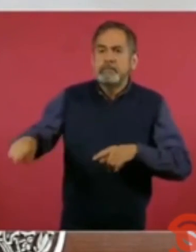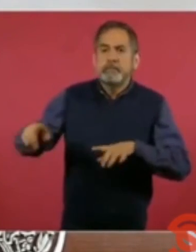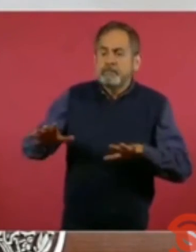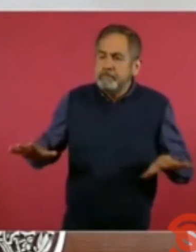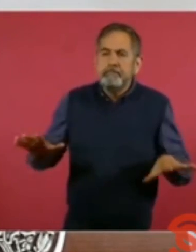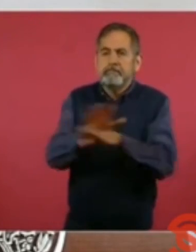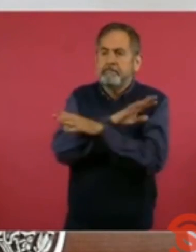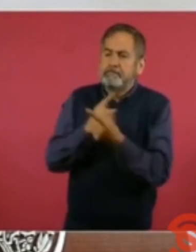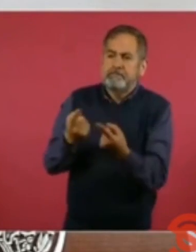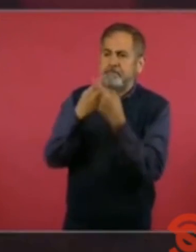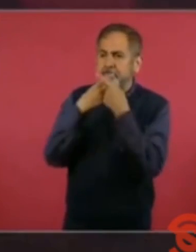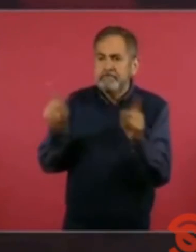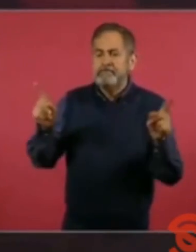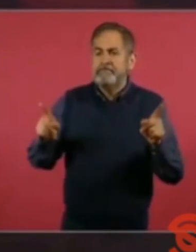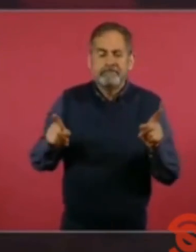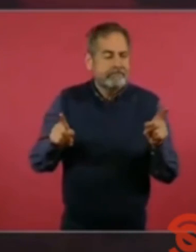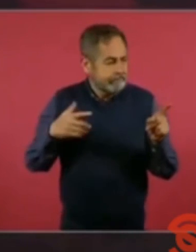inventando cosas.